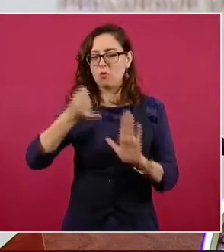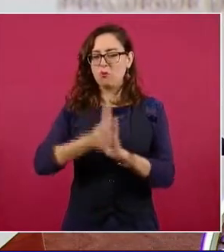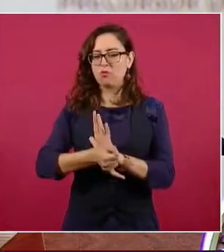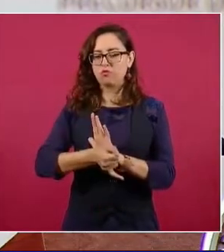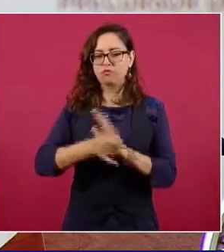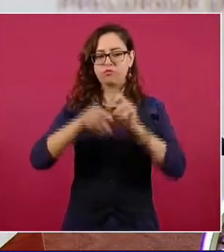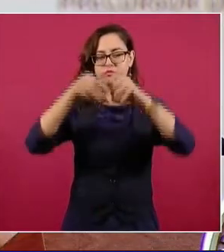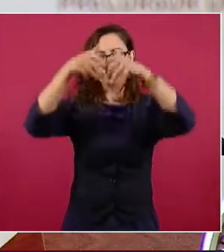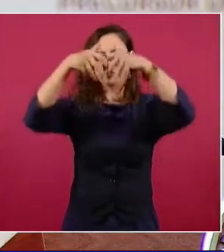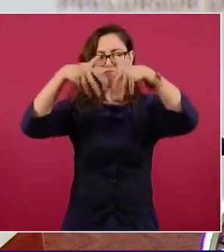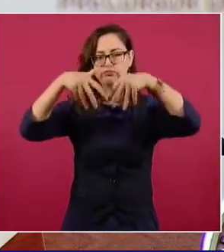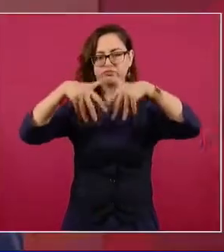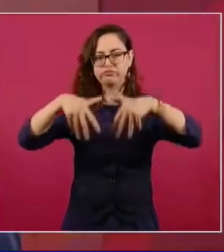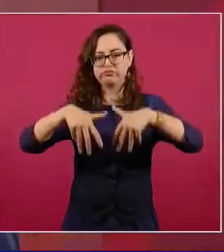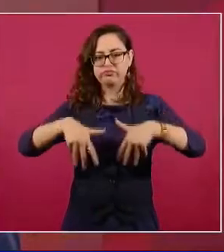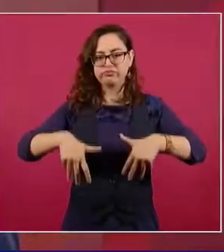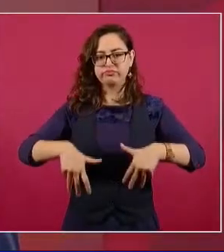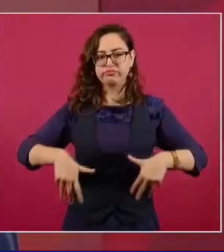Se quería